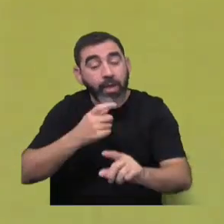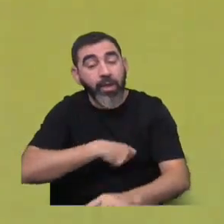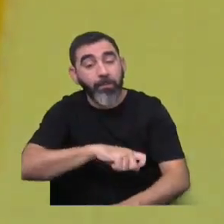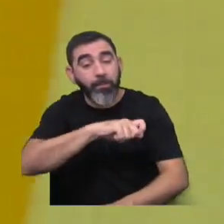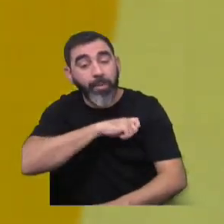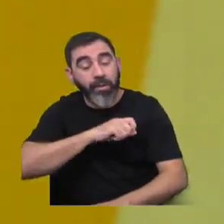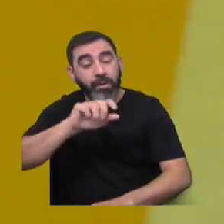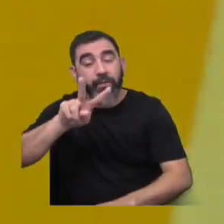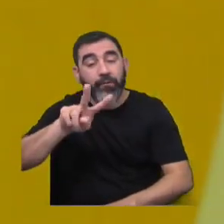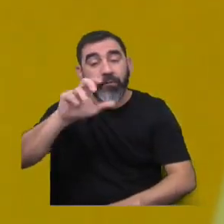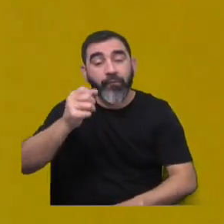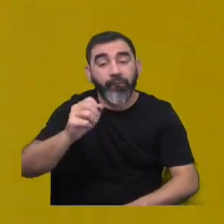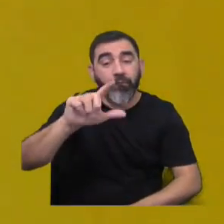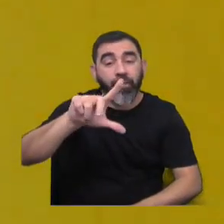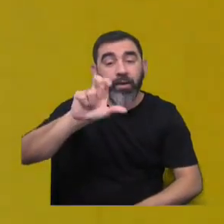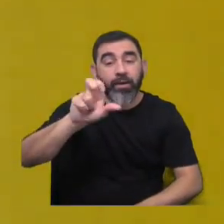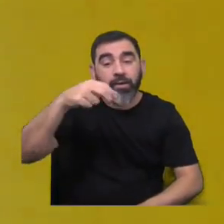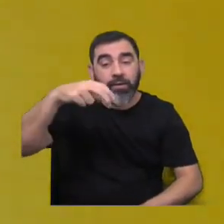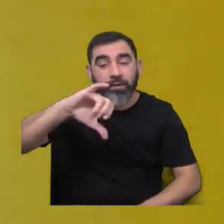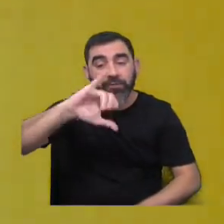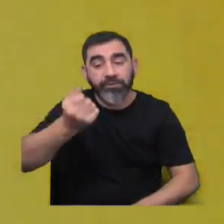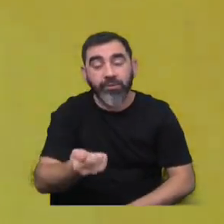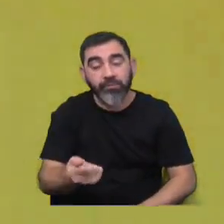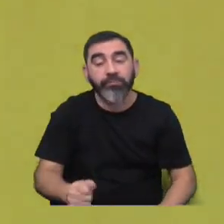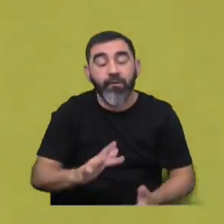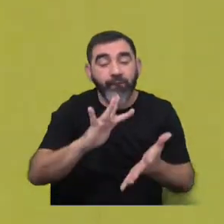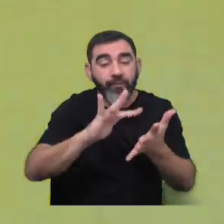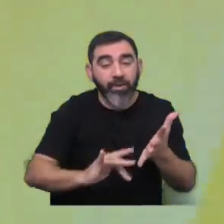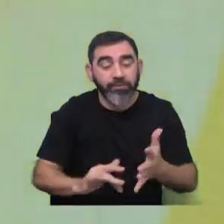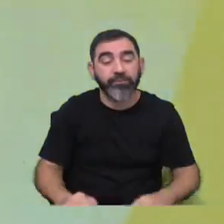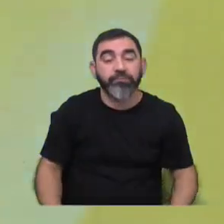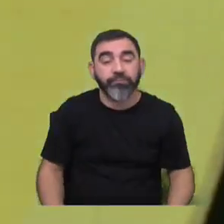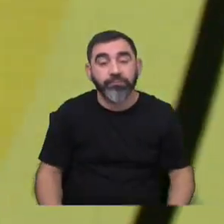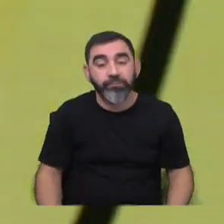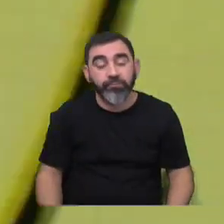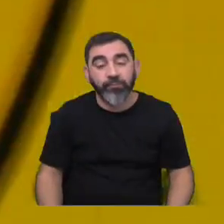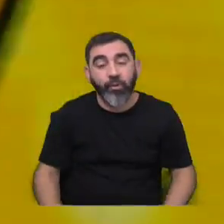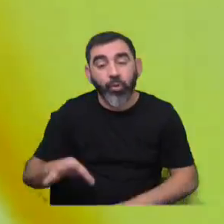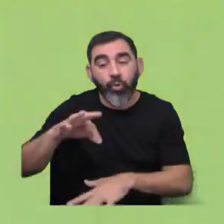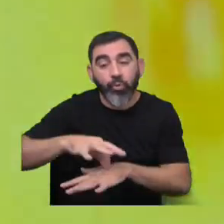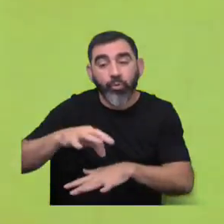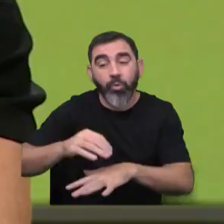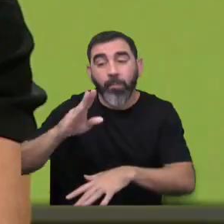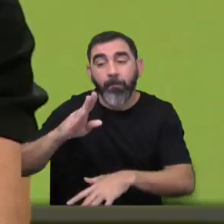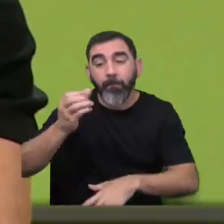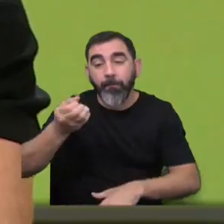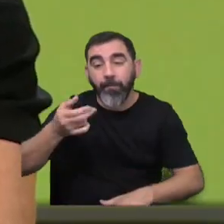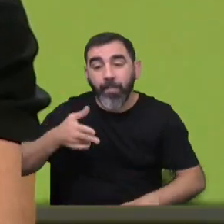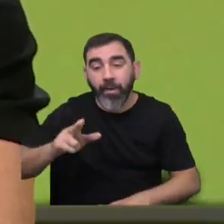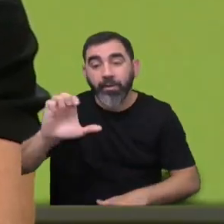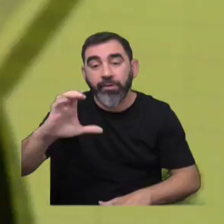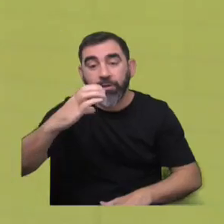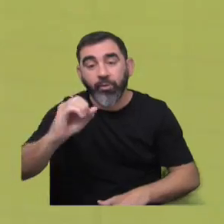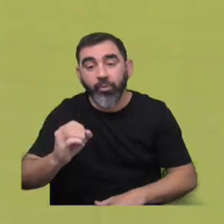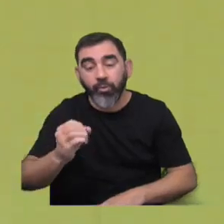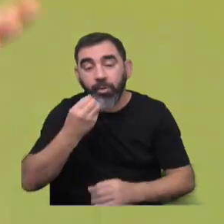Instituto de Ciencia Molecular allí en España. Así que bueno, le damos la bienvenida al doctor Mario Pacheco. Bienvenido a Sobreciencia, Mario. Muchísimas gracias por la invitación. Que